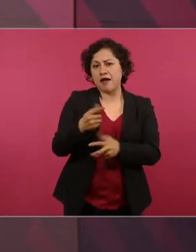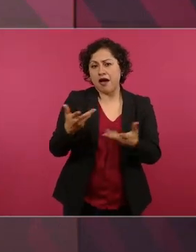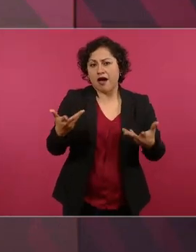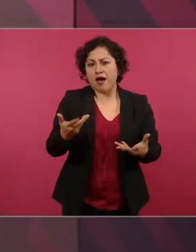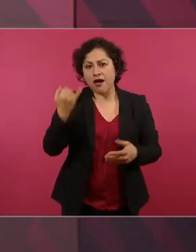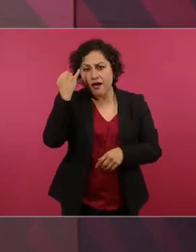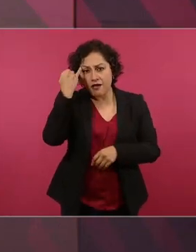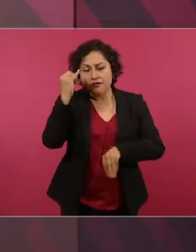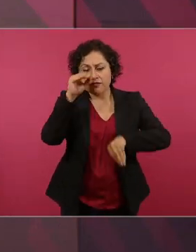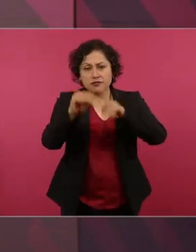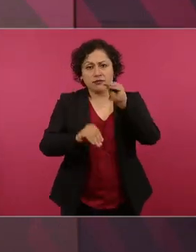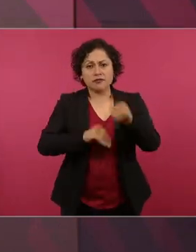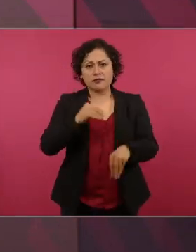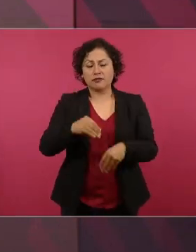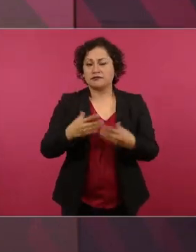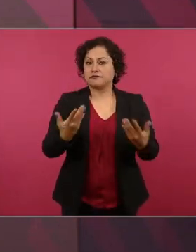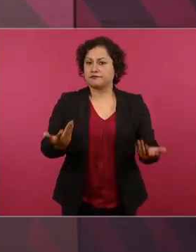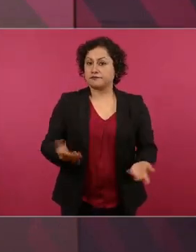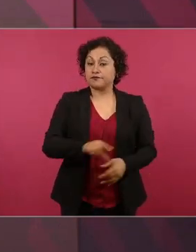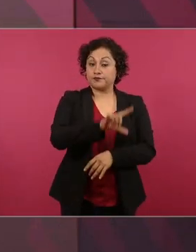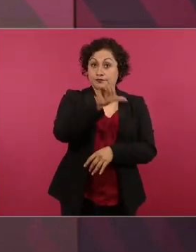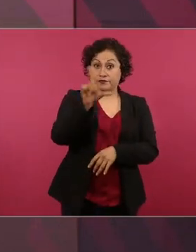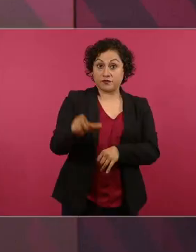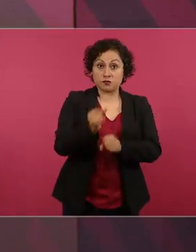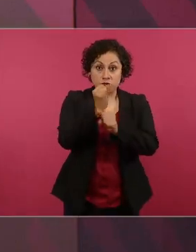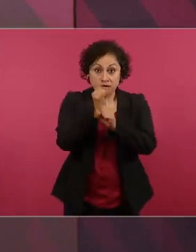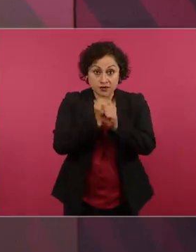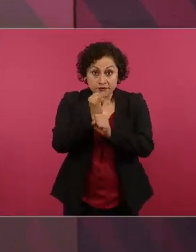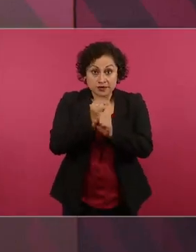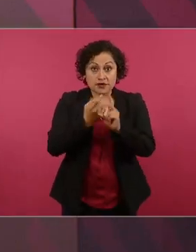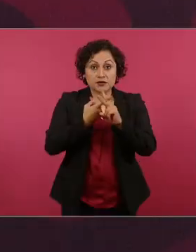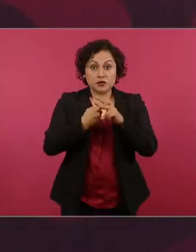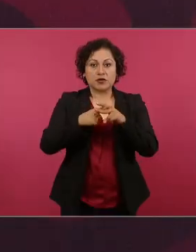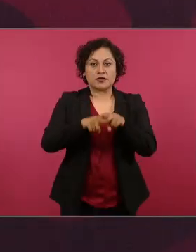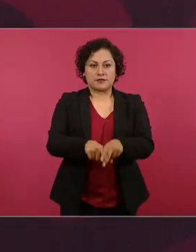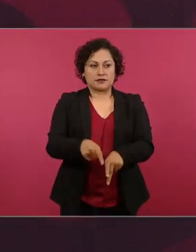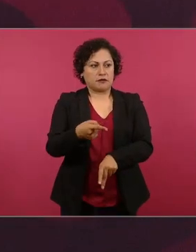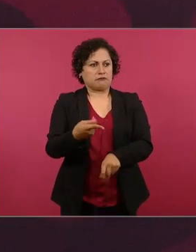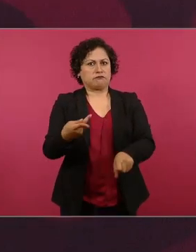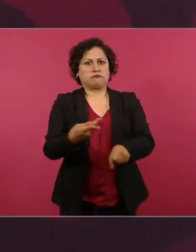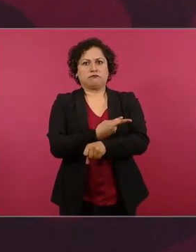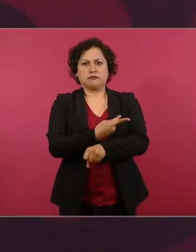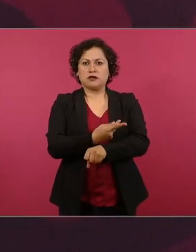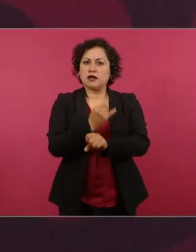Y cuando se inicia una investigación sobre el caso,